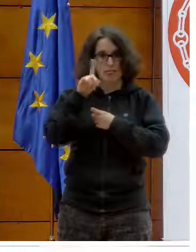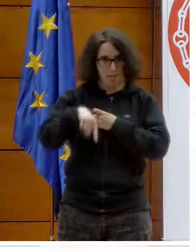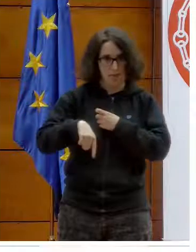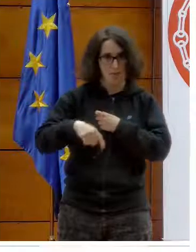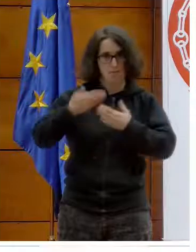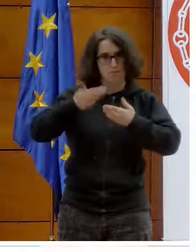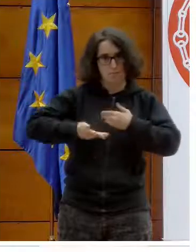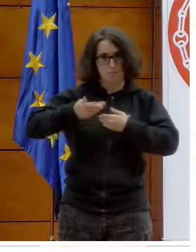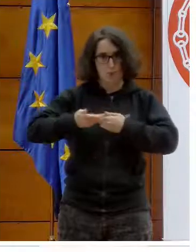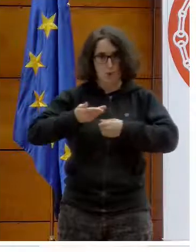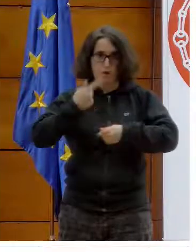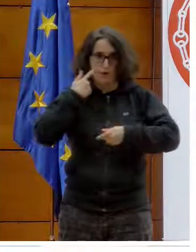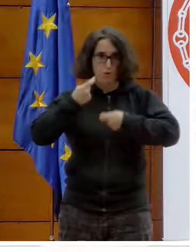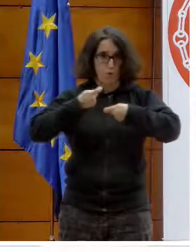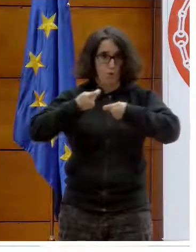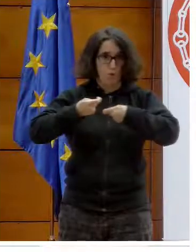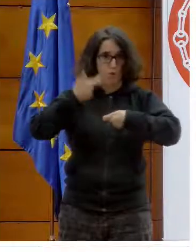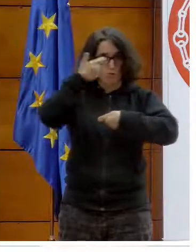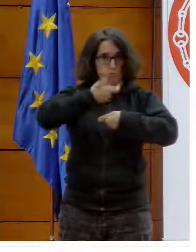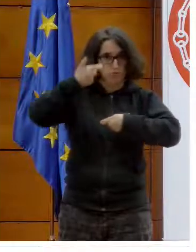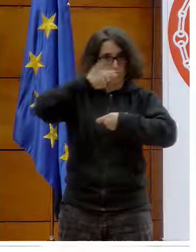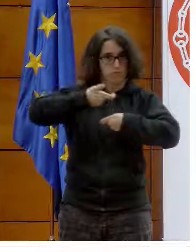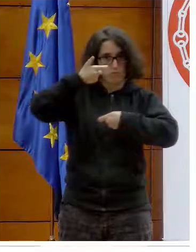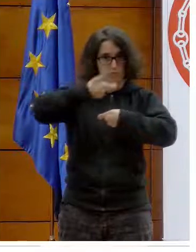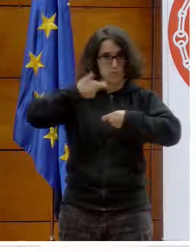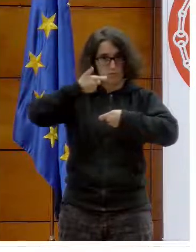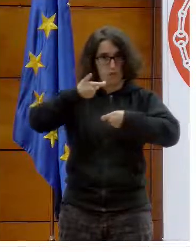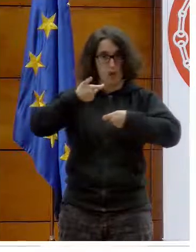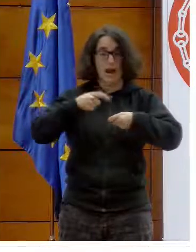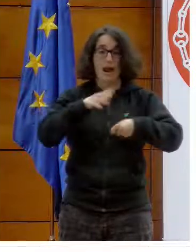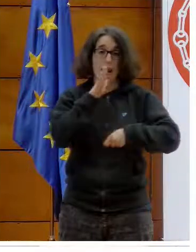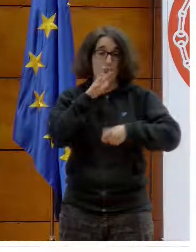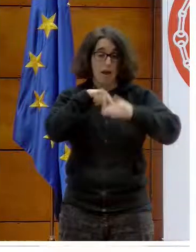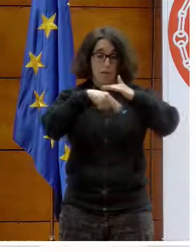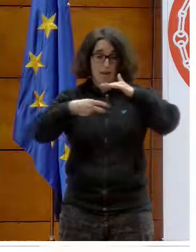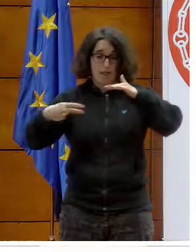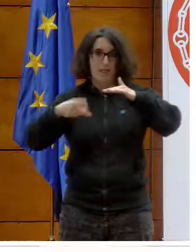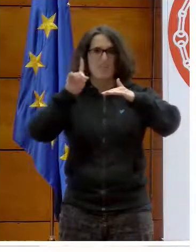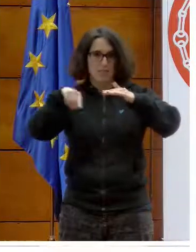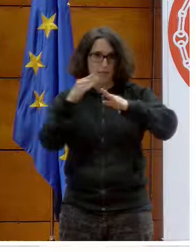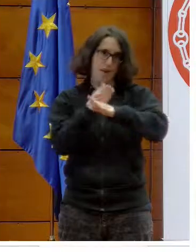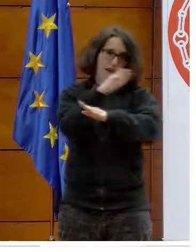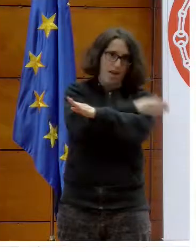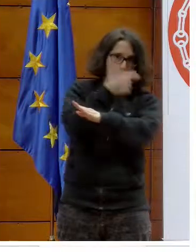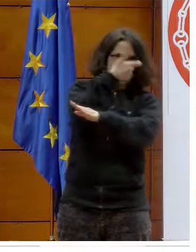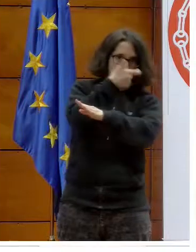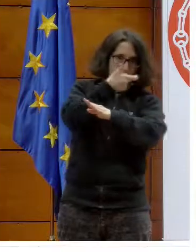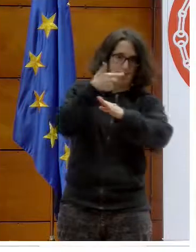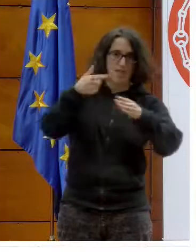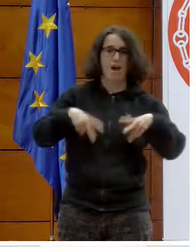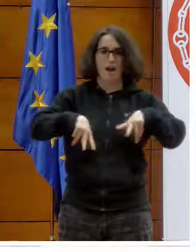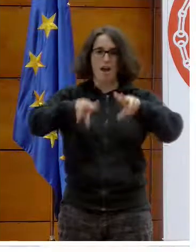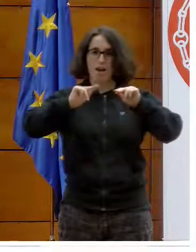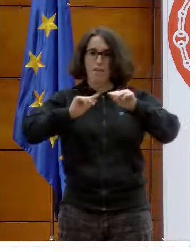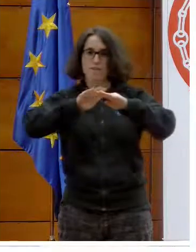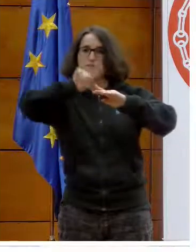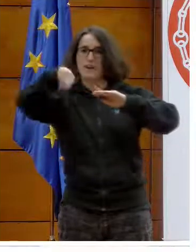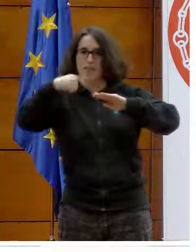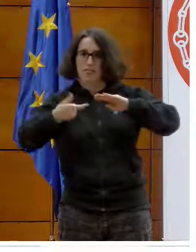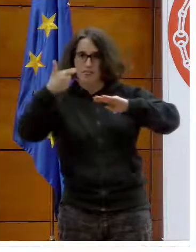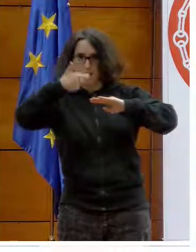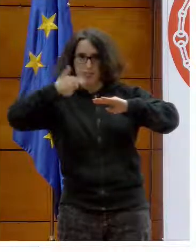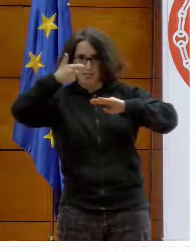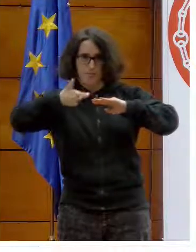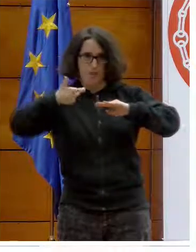del agua, también el tiempo que discurre antes y después de la actividad, o la propia temperatura del agua, que como bien